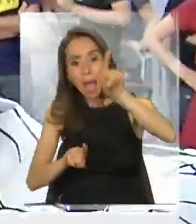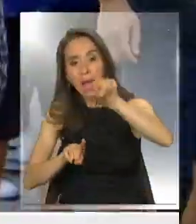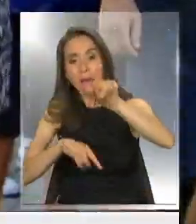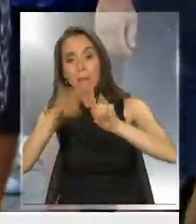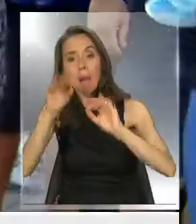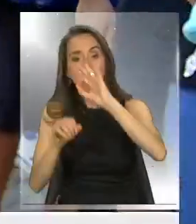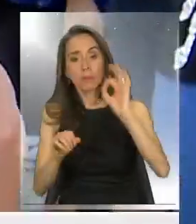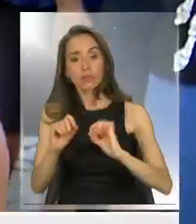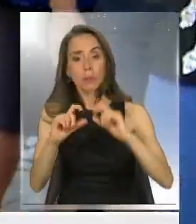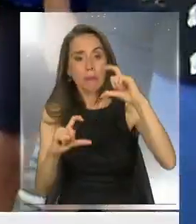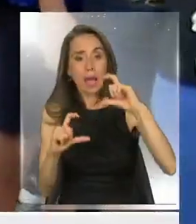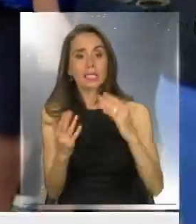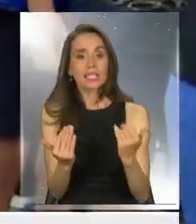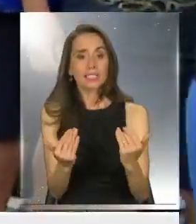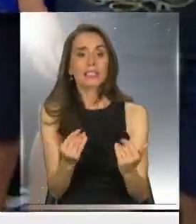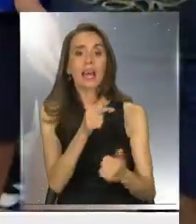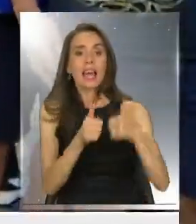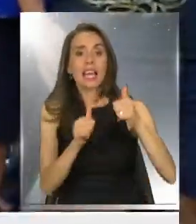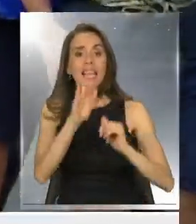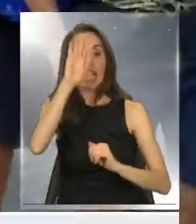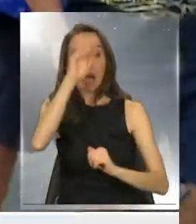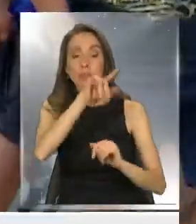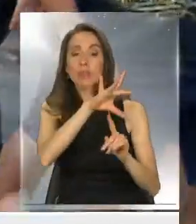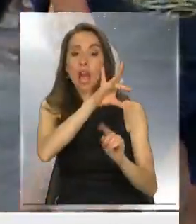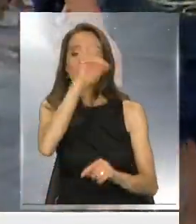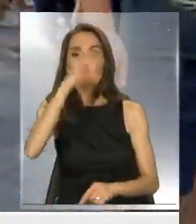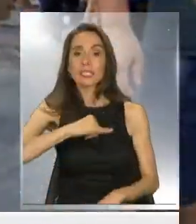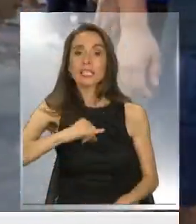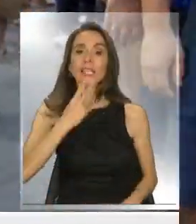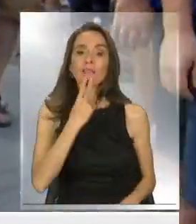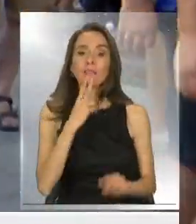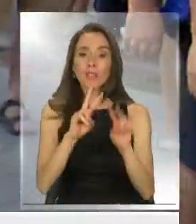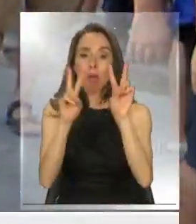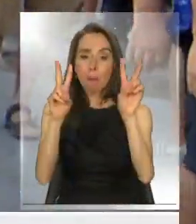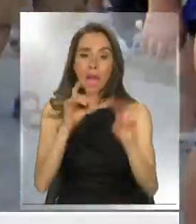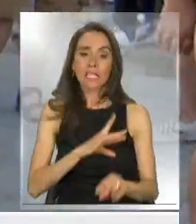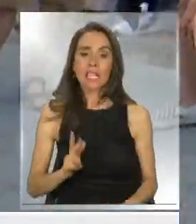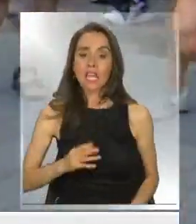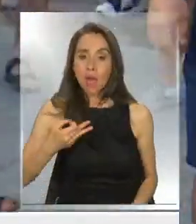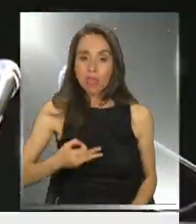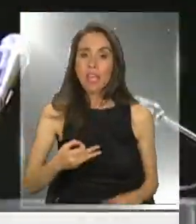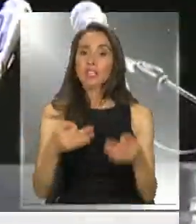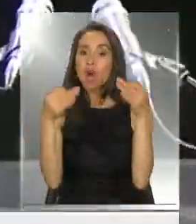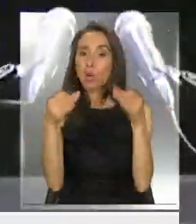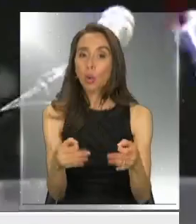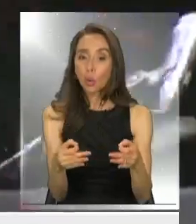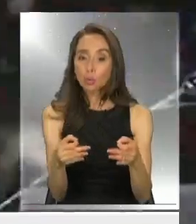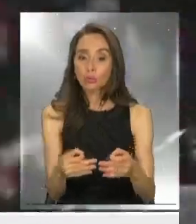margen. Necesitamos a este candidato electo para poder seguir viviendo en paz, por un Chile digno, justo.